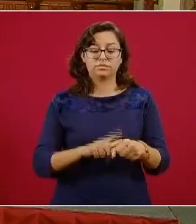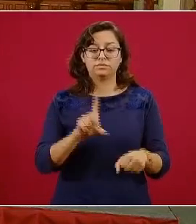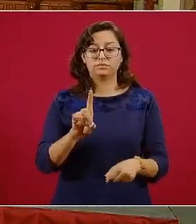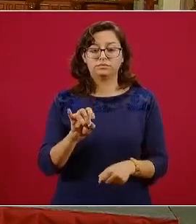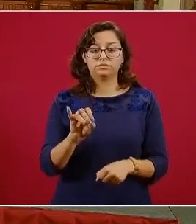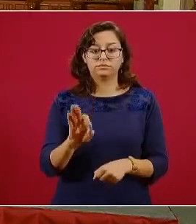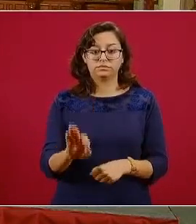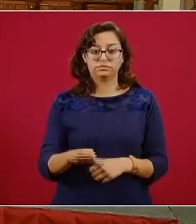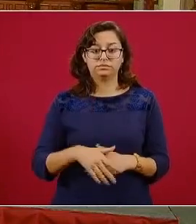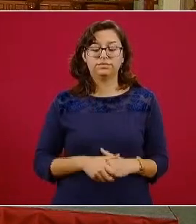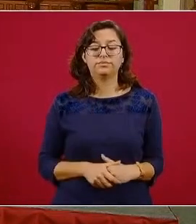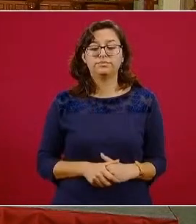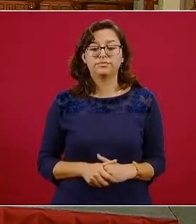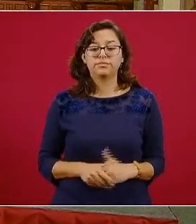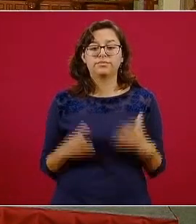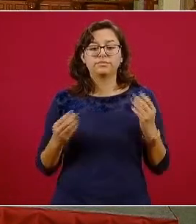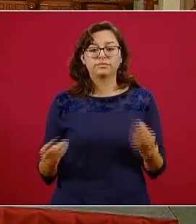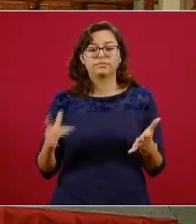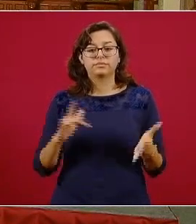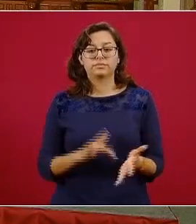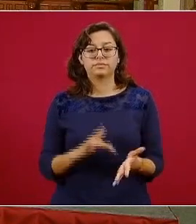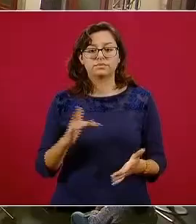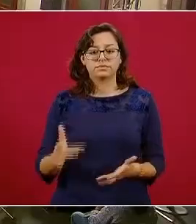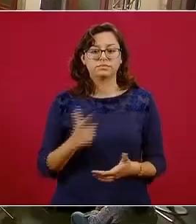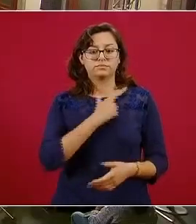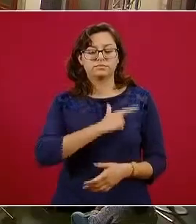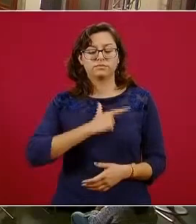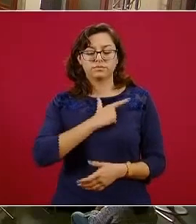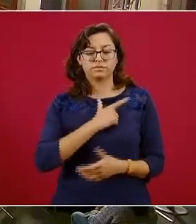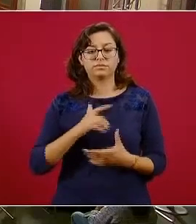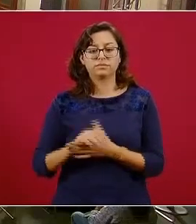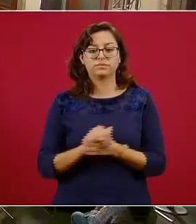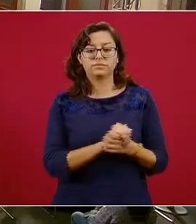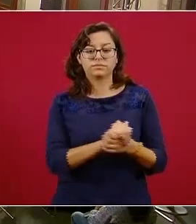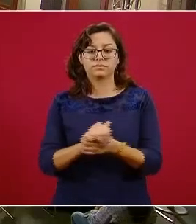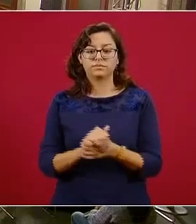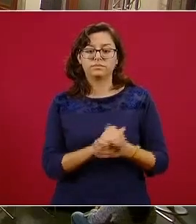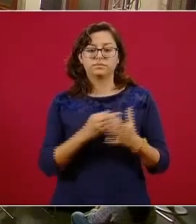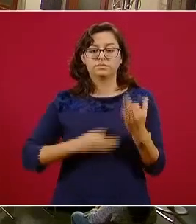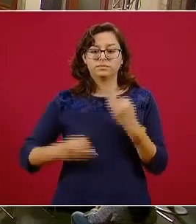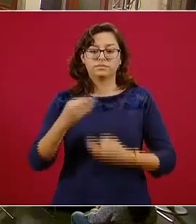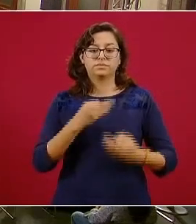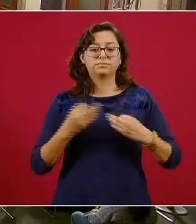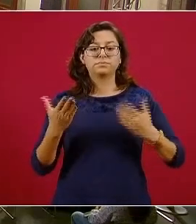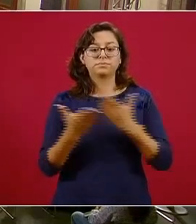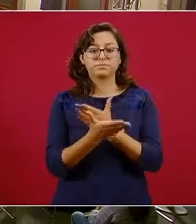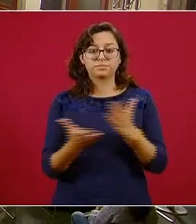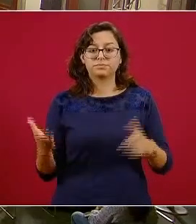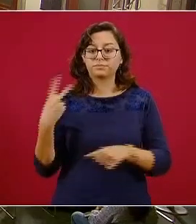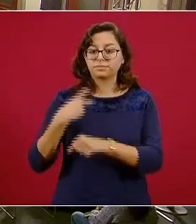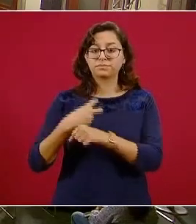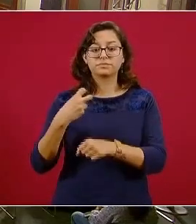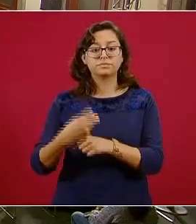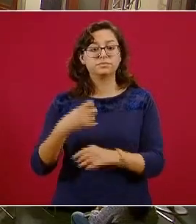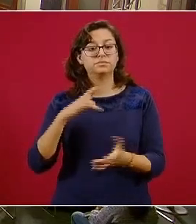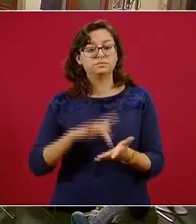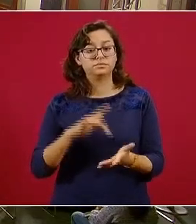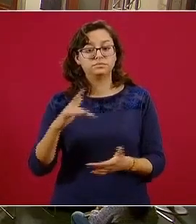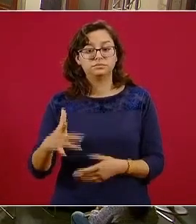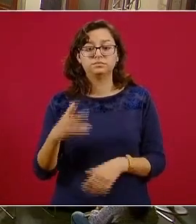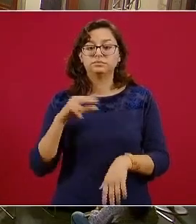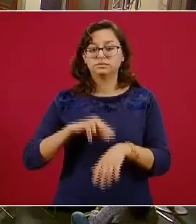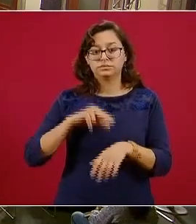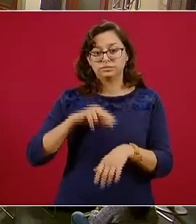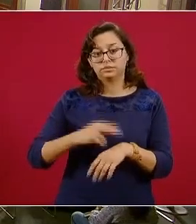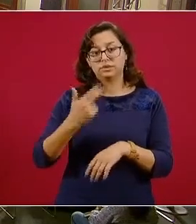favor, Rocío. Muchísimas gracias, mucho gusto en saludarlos. Buenas tardes a todas y a todos. Agradezco mucho la invitación, doctor